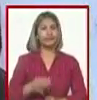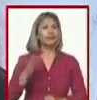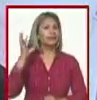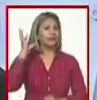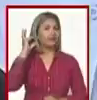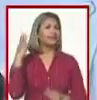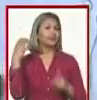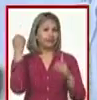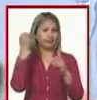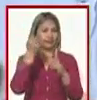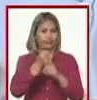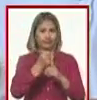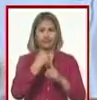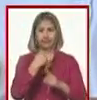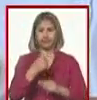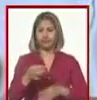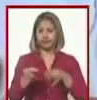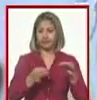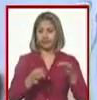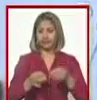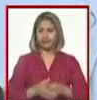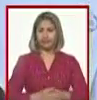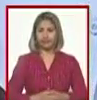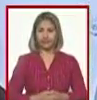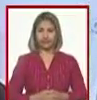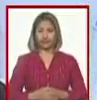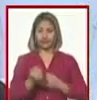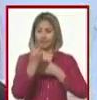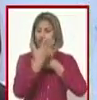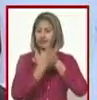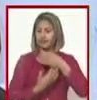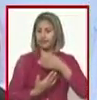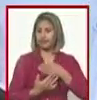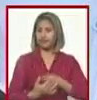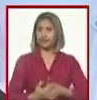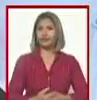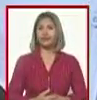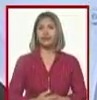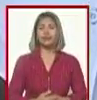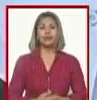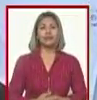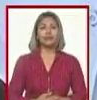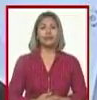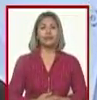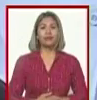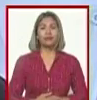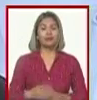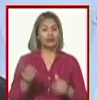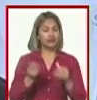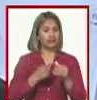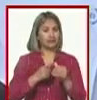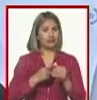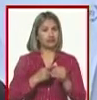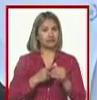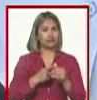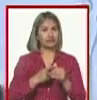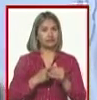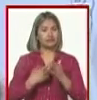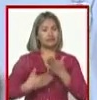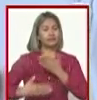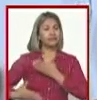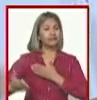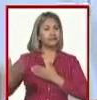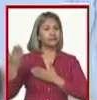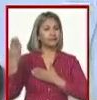machucó con su mano. ¿Le sacó sangre? Sí, se sangre hecho en dos partes. ¿Es la primera vez que pasa? No, ya cuánto ya